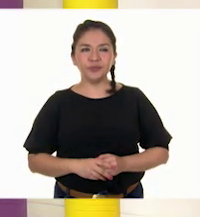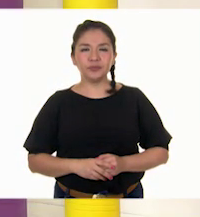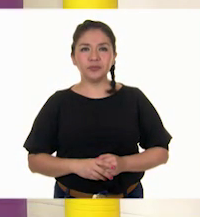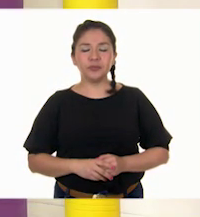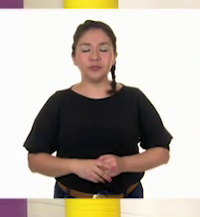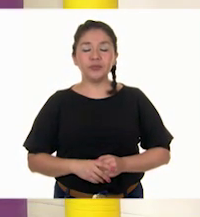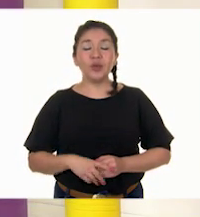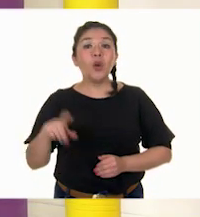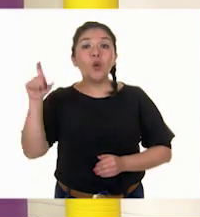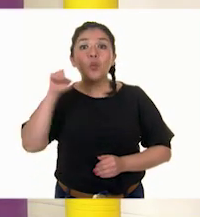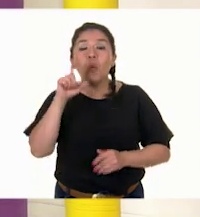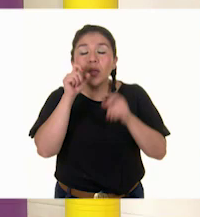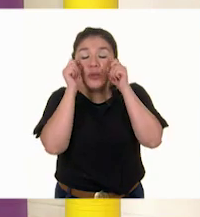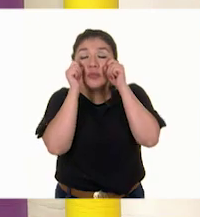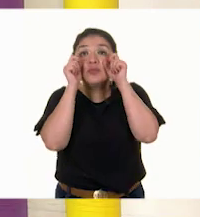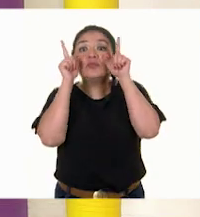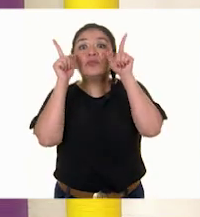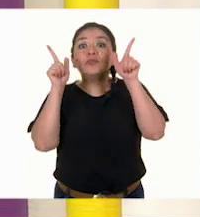Cuando despertó.